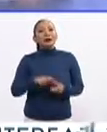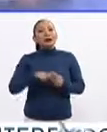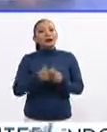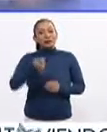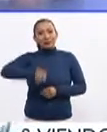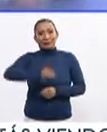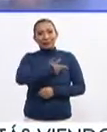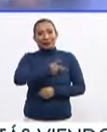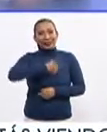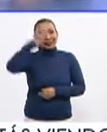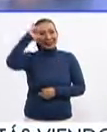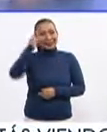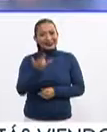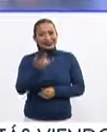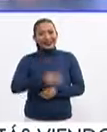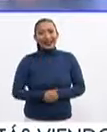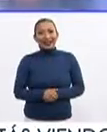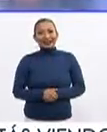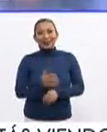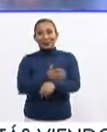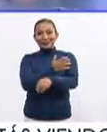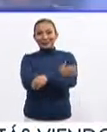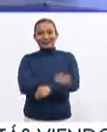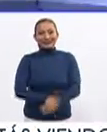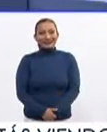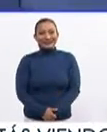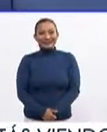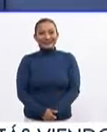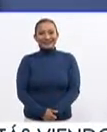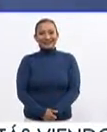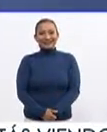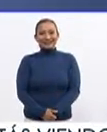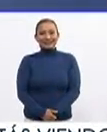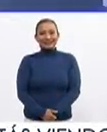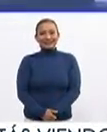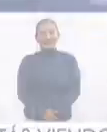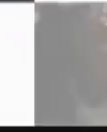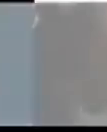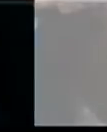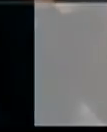iniciando. Saludo con mucho gusto a Grisela Yebra. Acompáñenos.